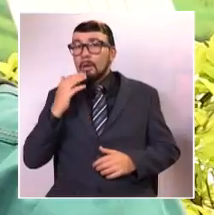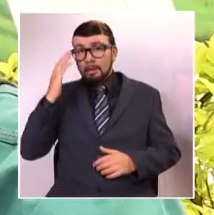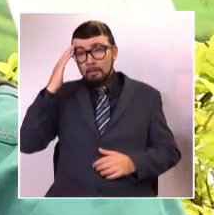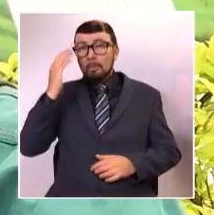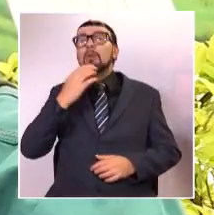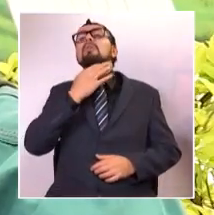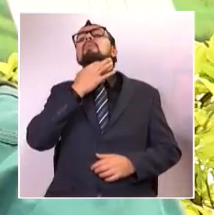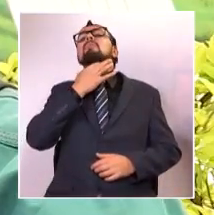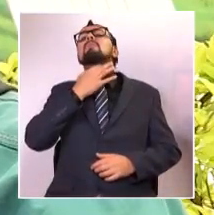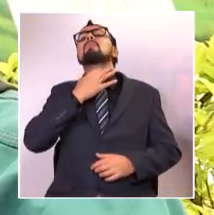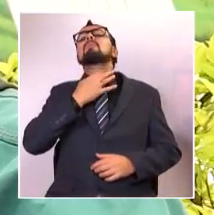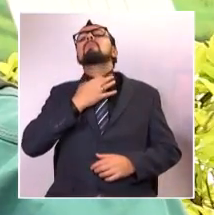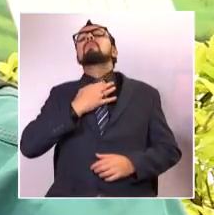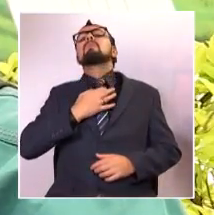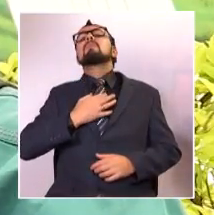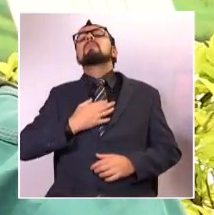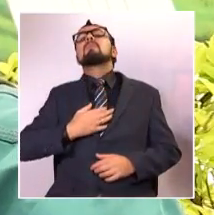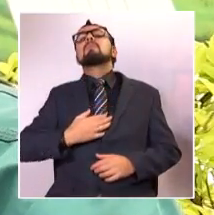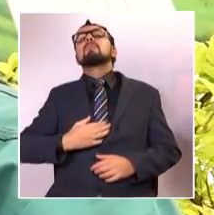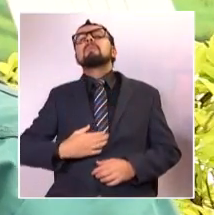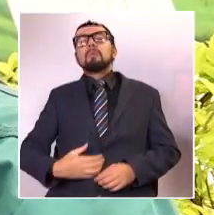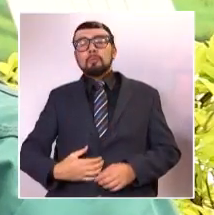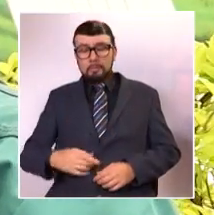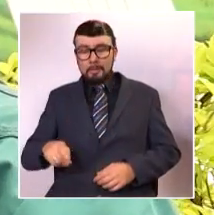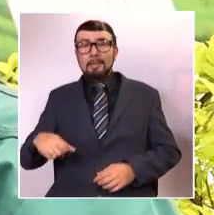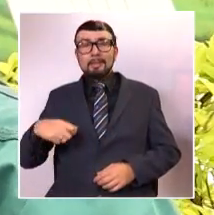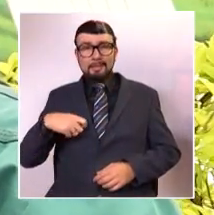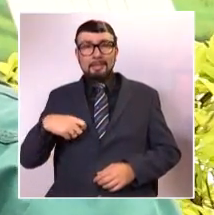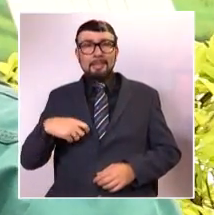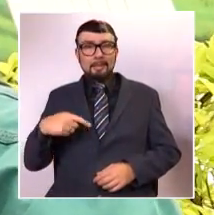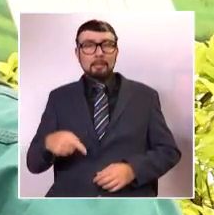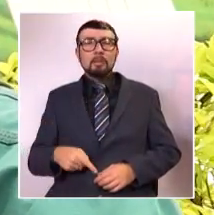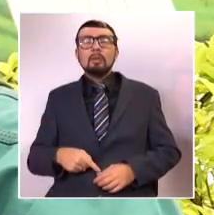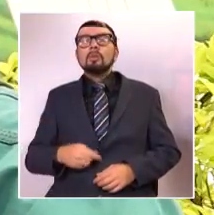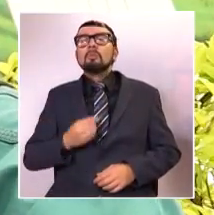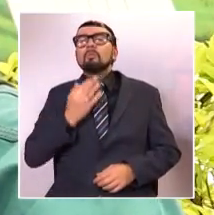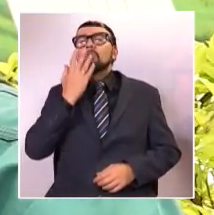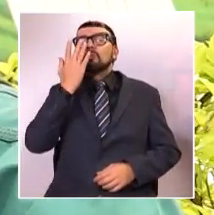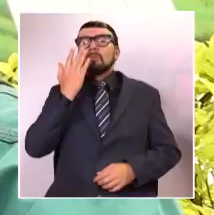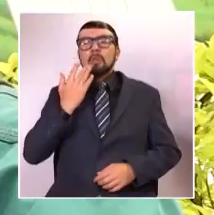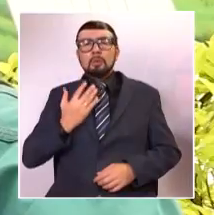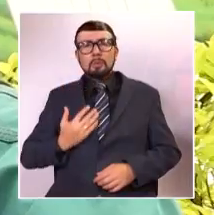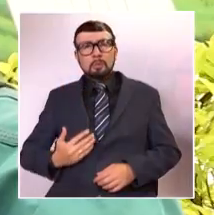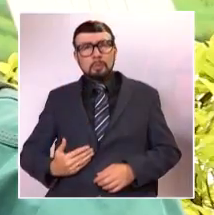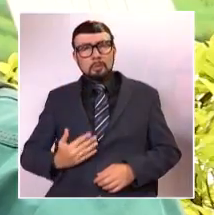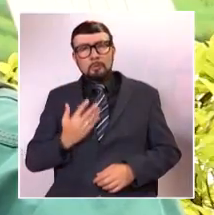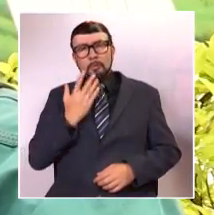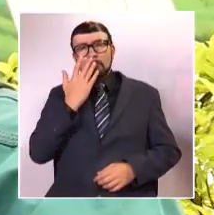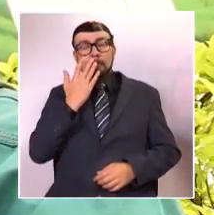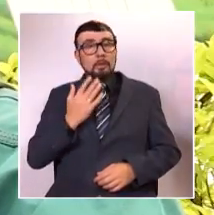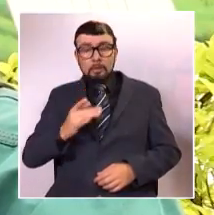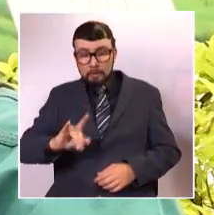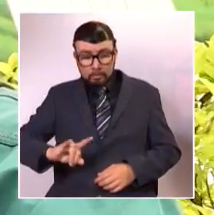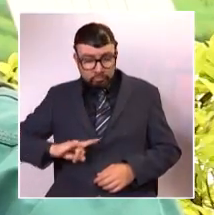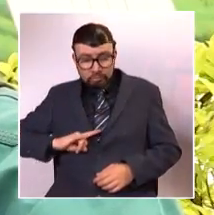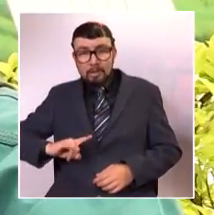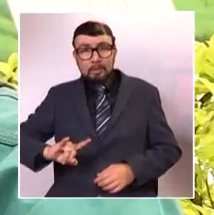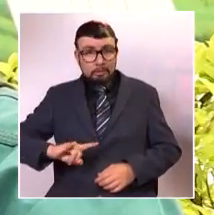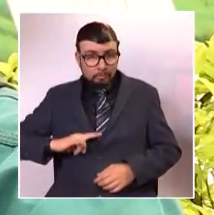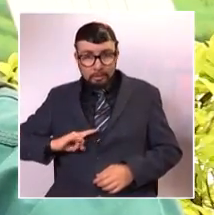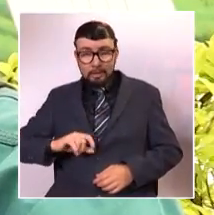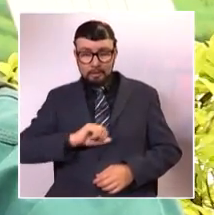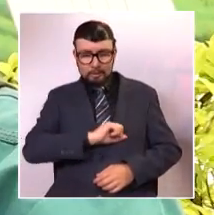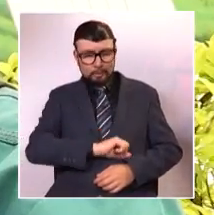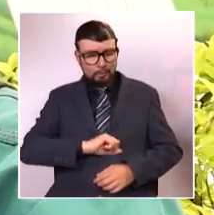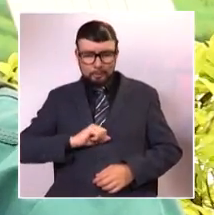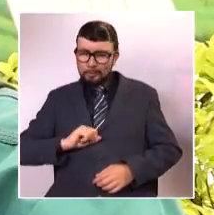es un órgano pues que contiene aire. El sonido de por sí no se transmite en un órgano aéreo que